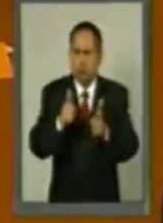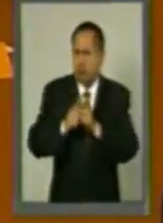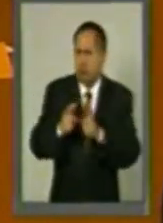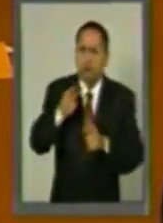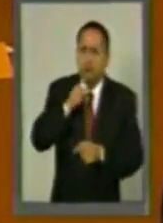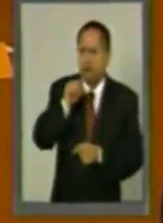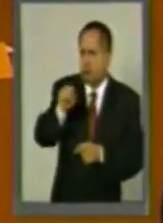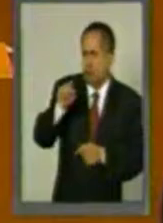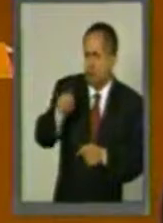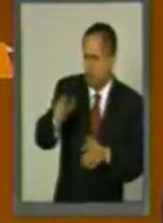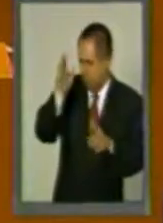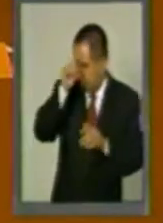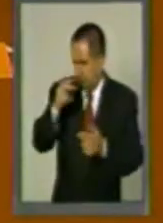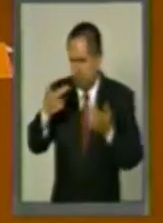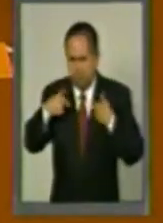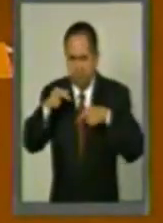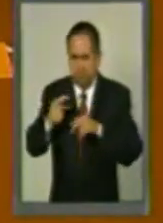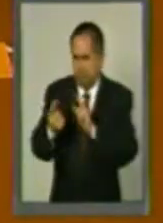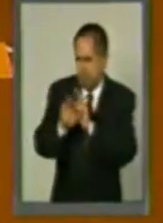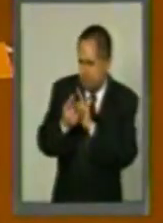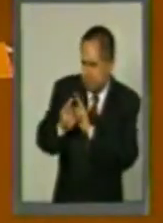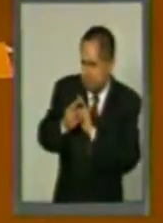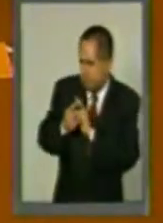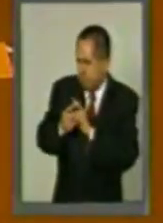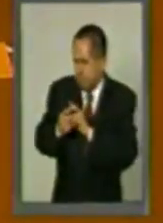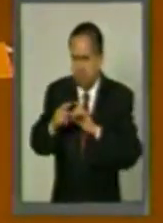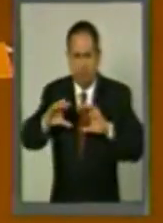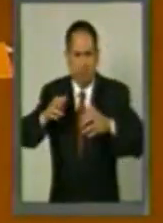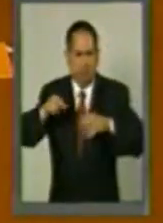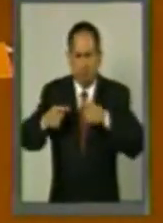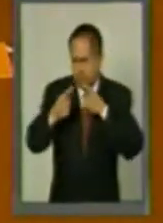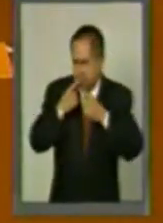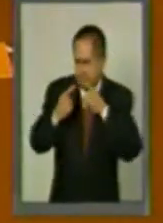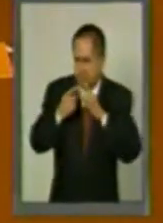parlamentarios representados en la Cámara del Congreso.